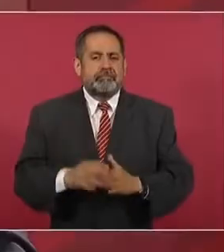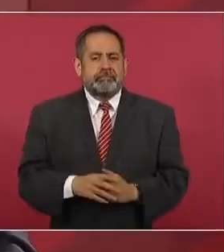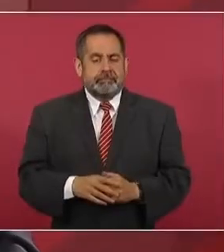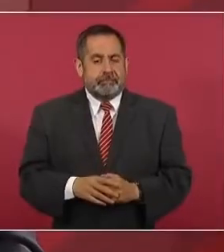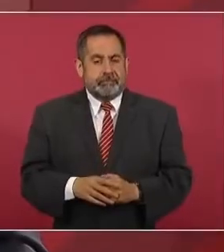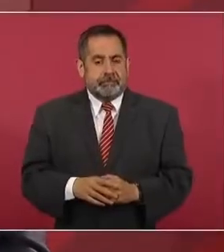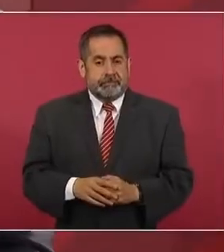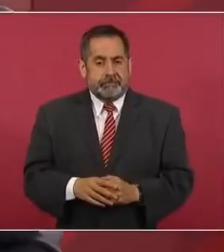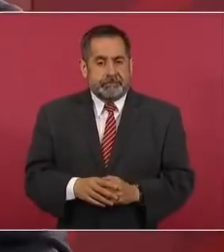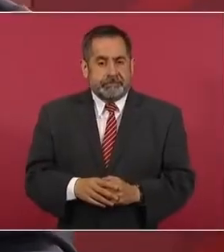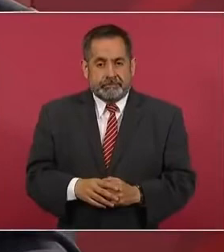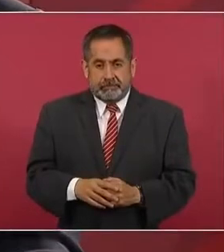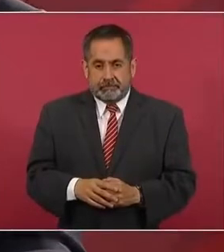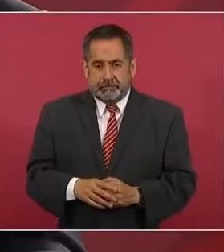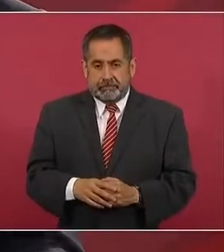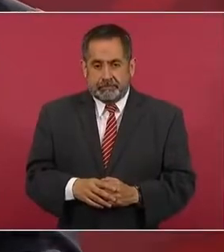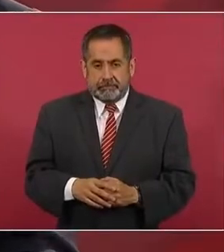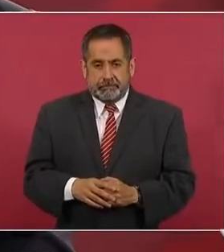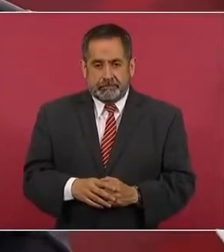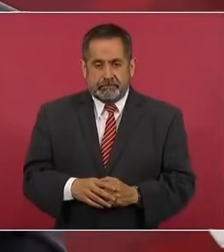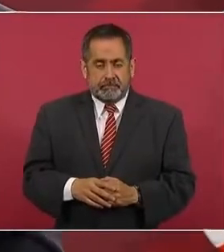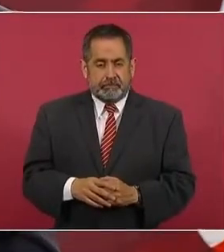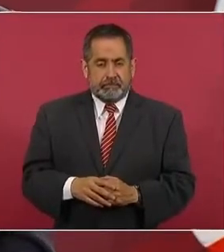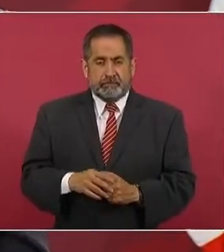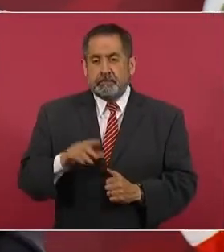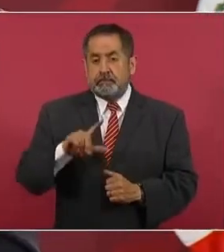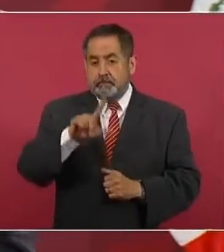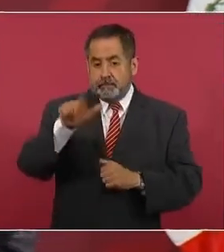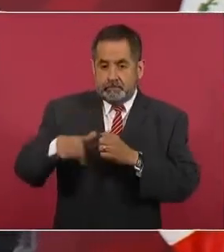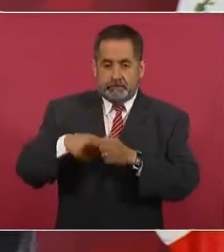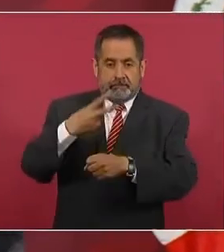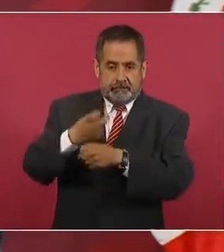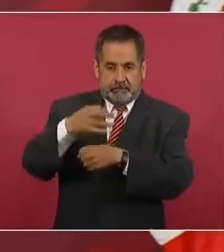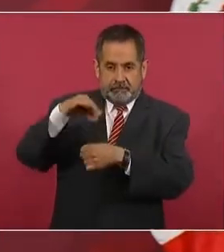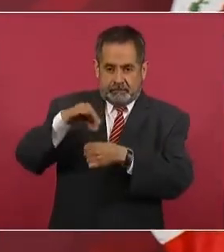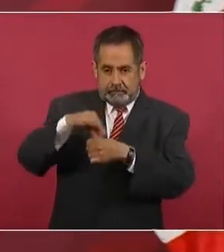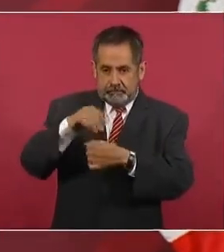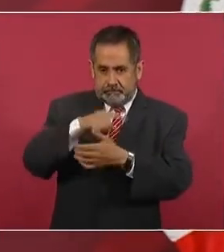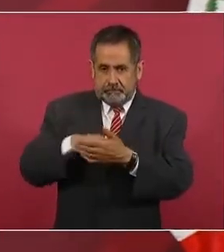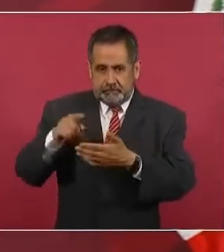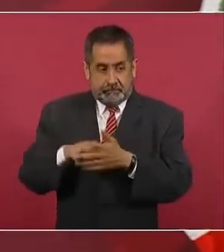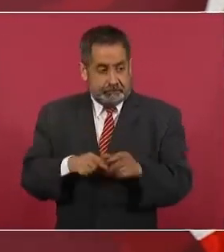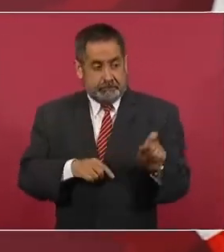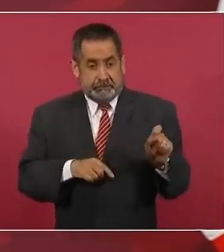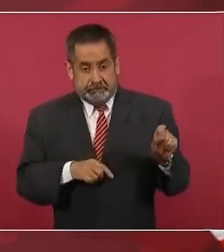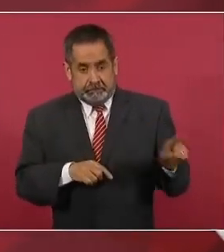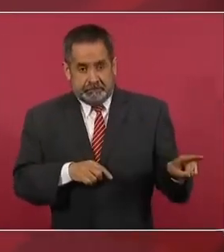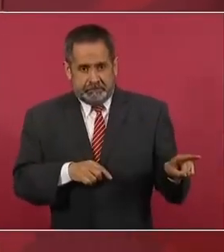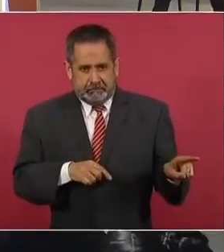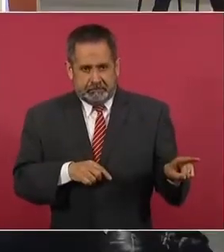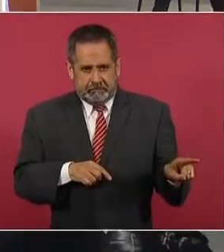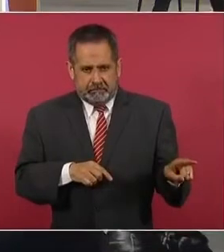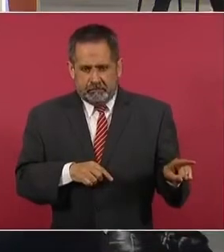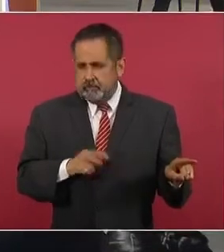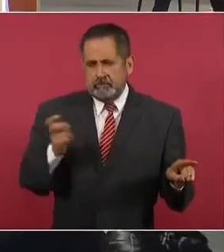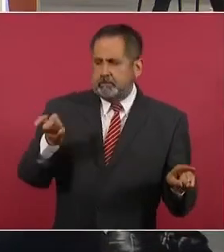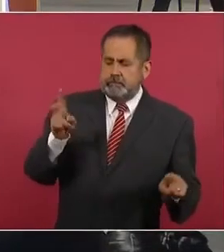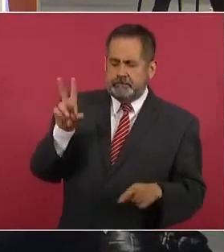Y en la segunda votación, ese mismo ministro dijo: en eso